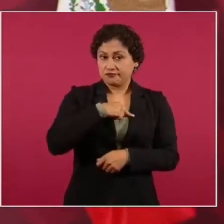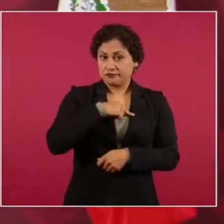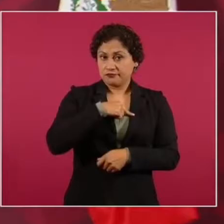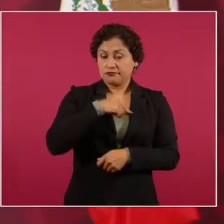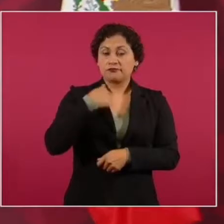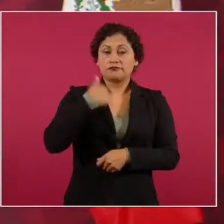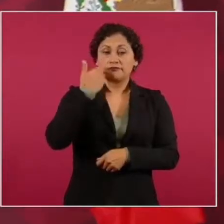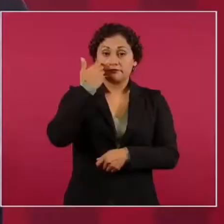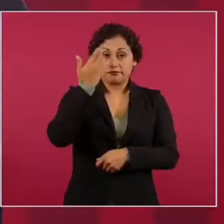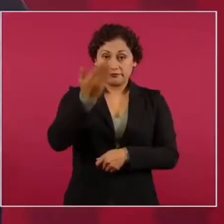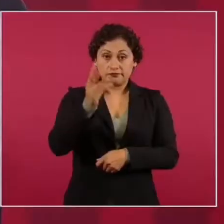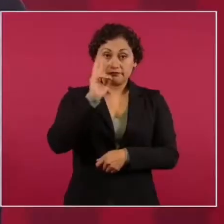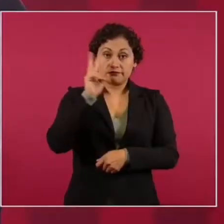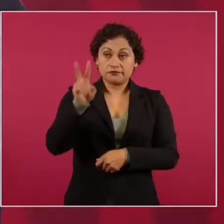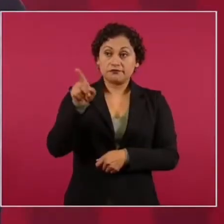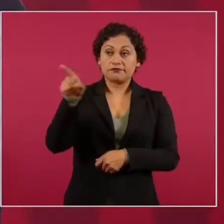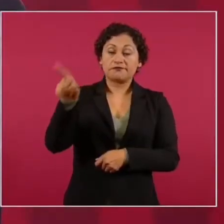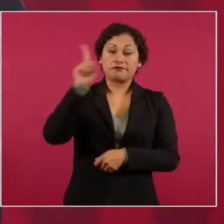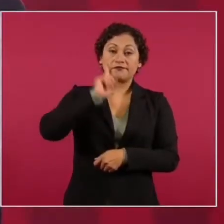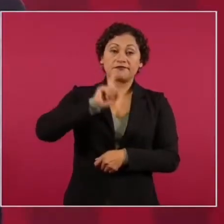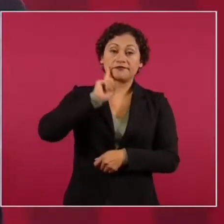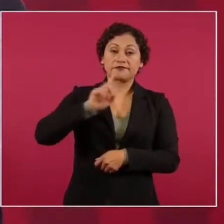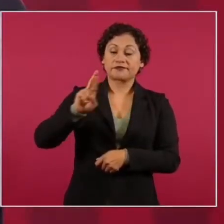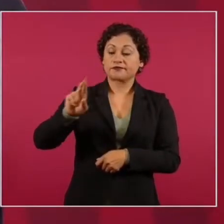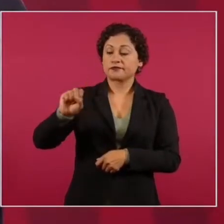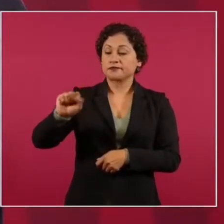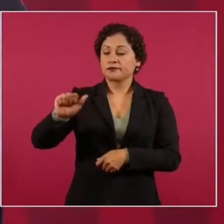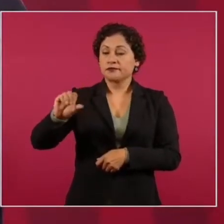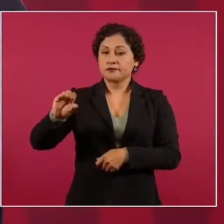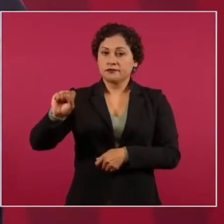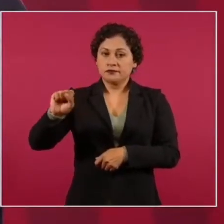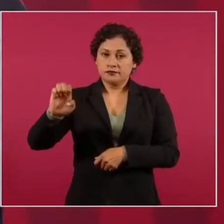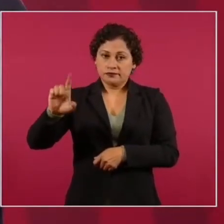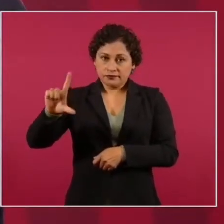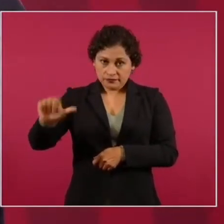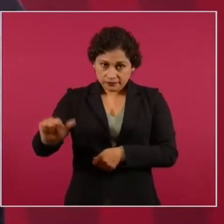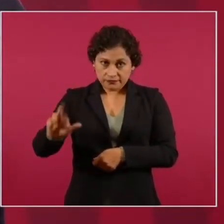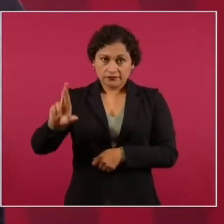quiero ver con Rosa Isela Rodríguez y con